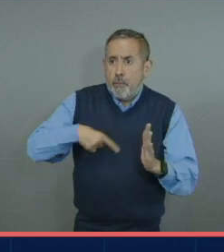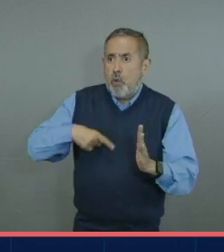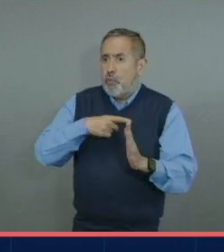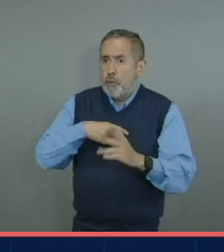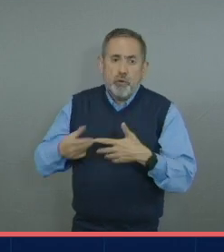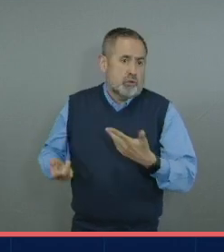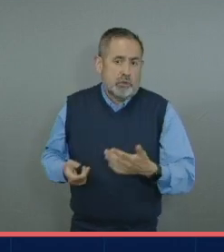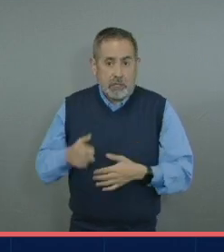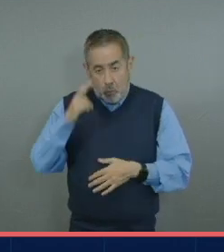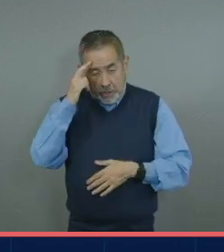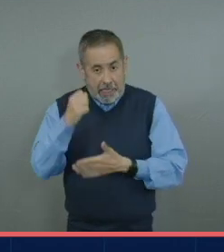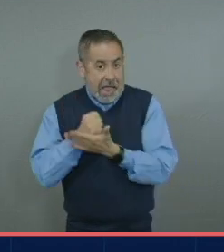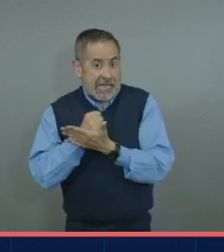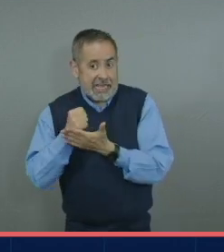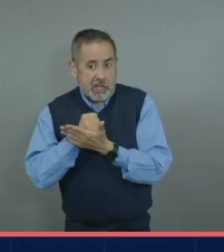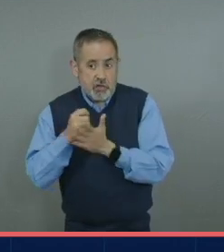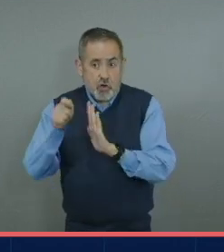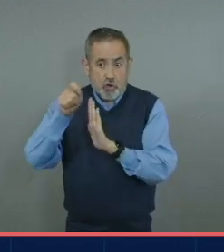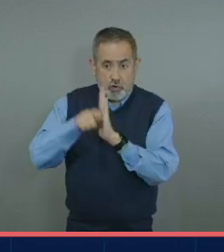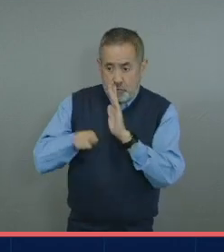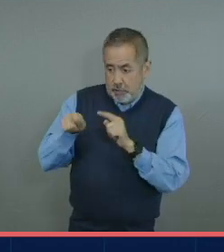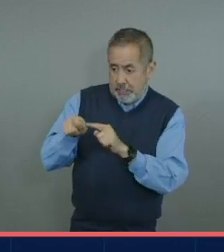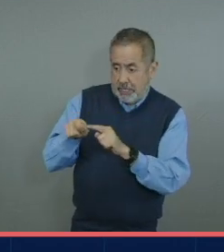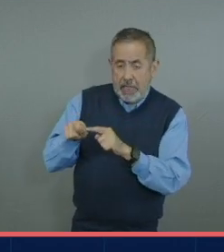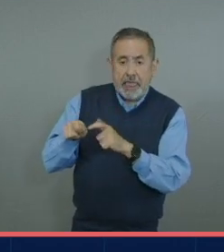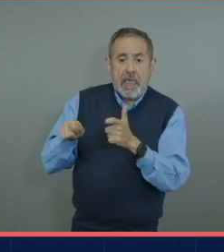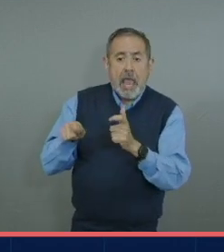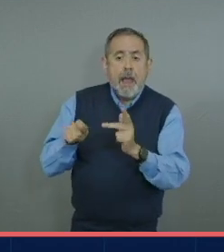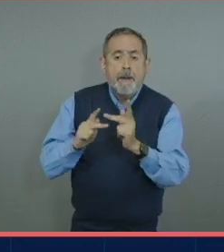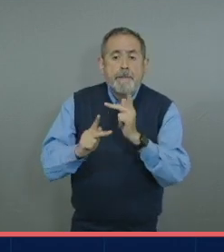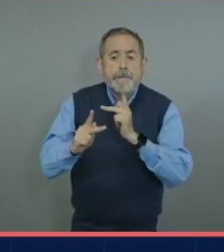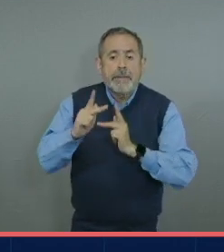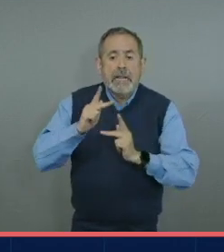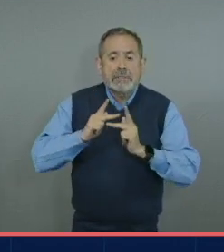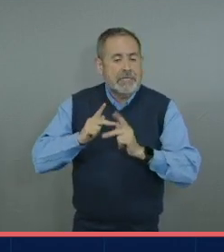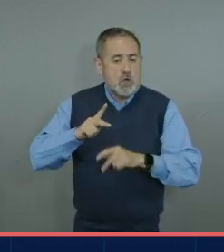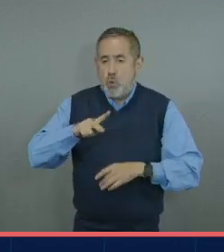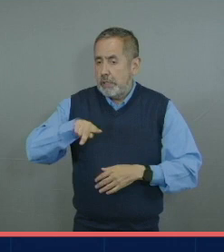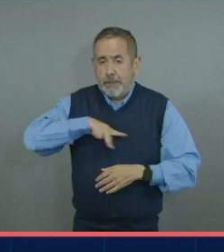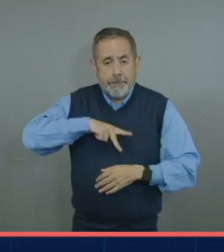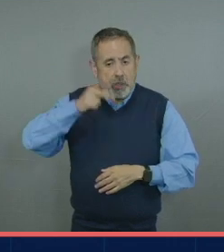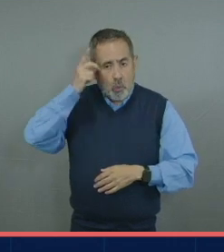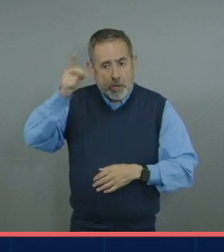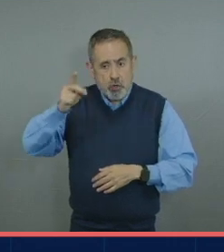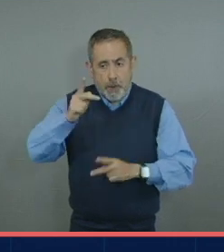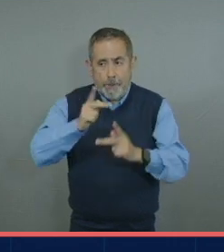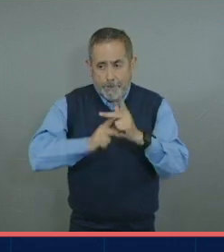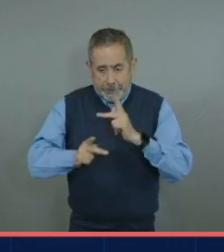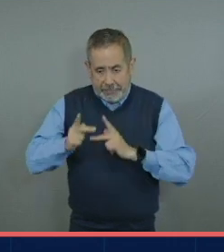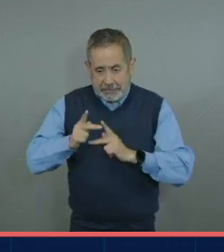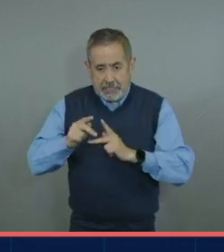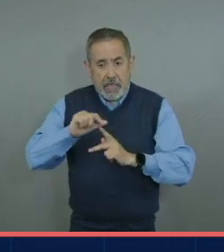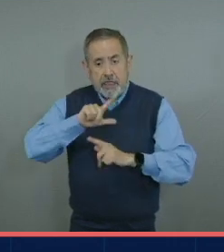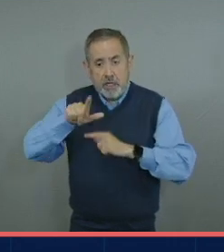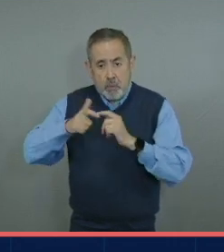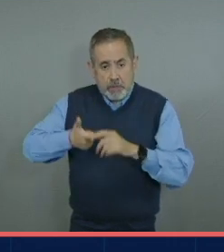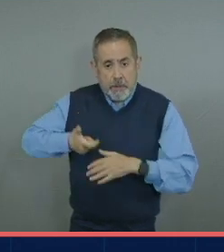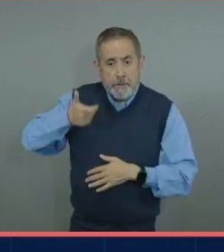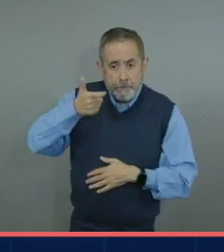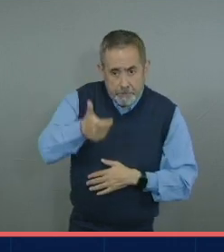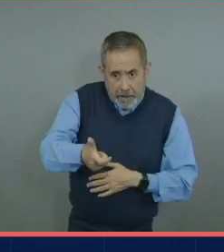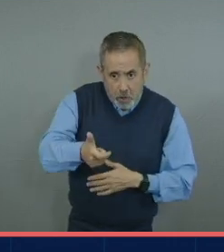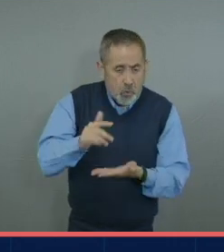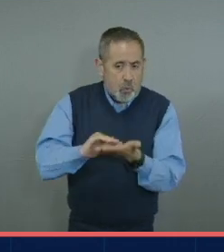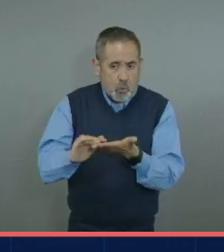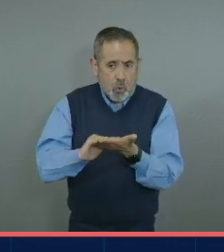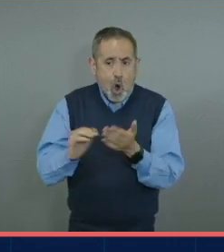simple y sencillamente, pues es dinero que el banco nos presta y tenemos que pagar intereses por ese dinero. Y si